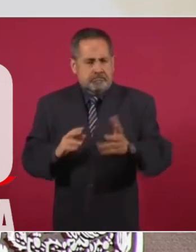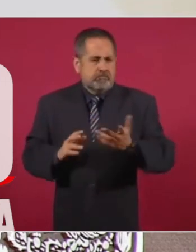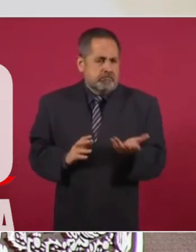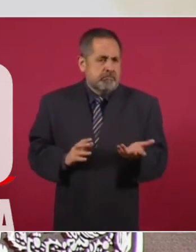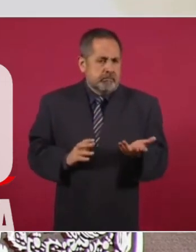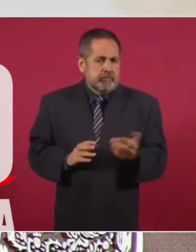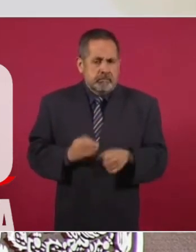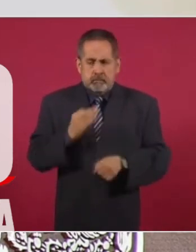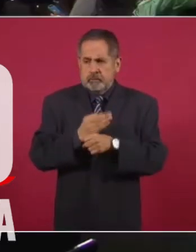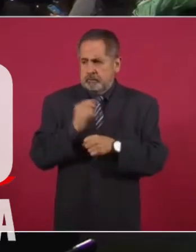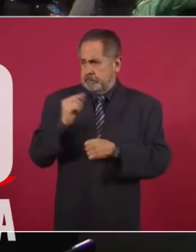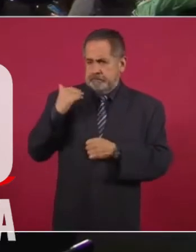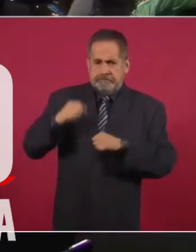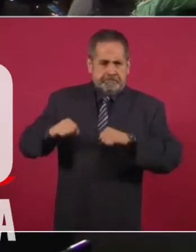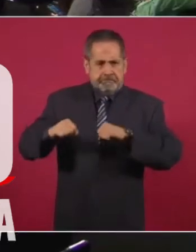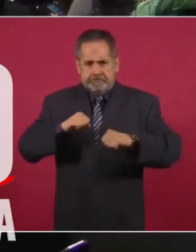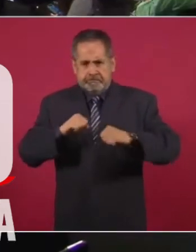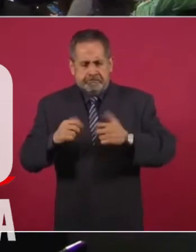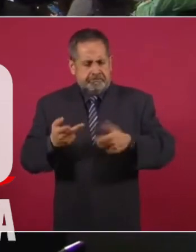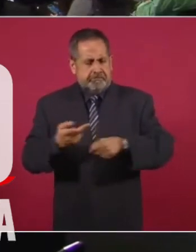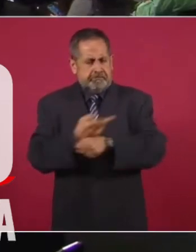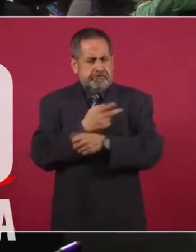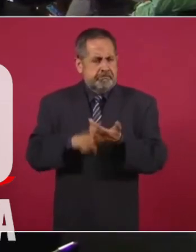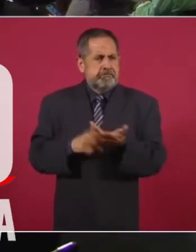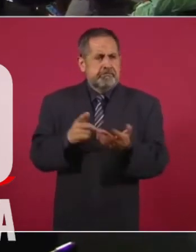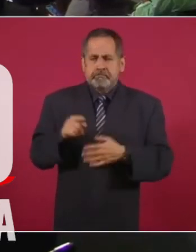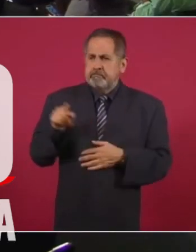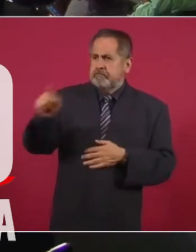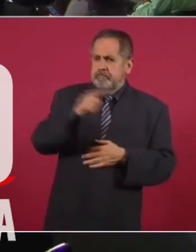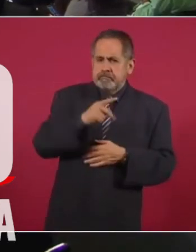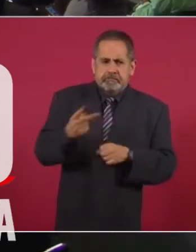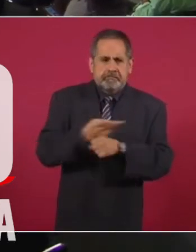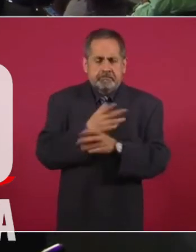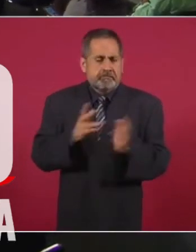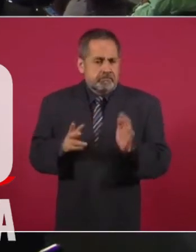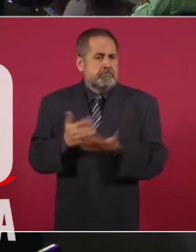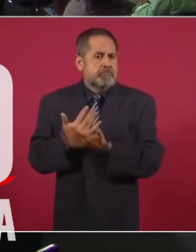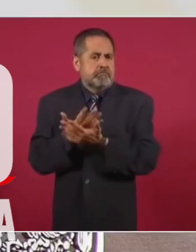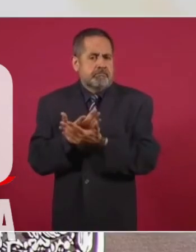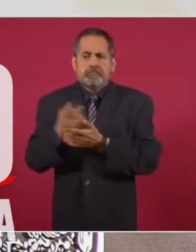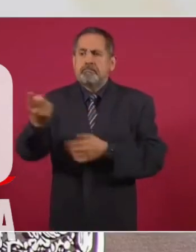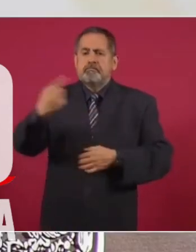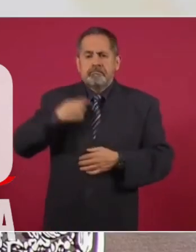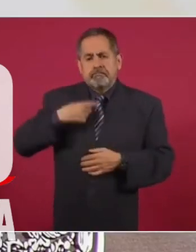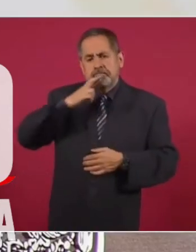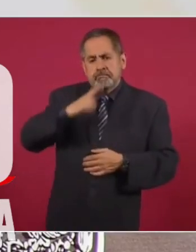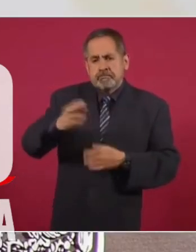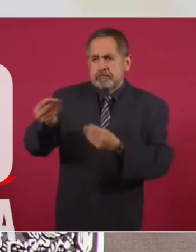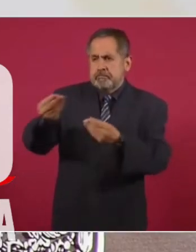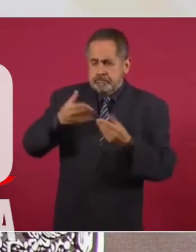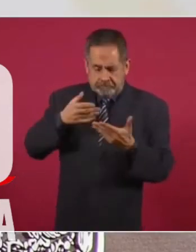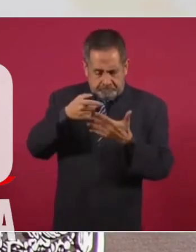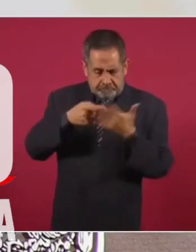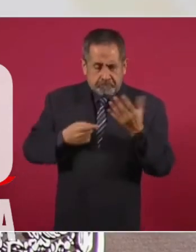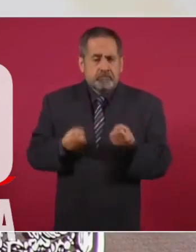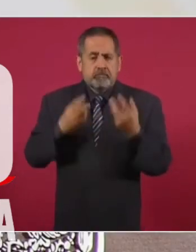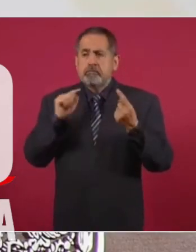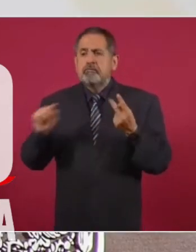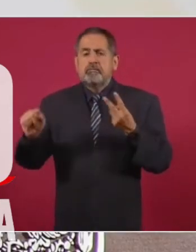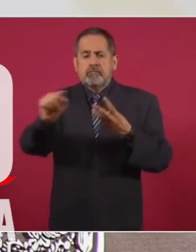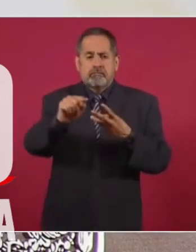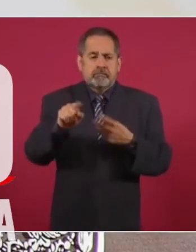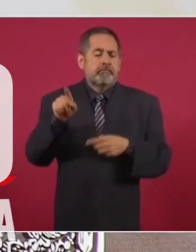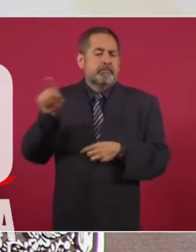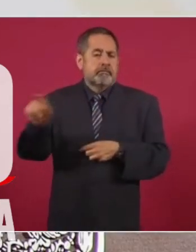ahora con estos sismos como han actuado estamos esperando en un reporte muy preciso por parte del servicio